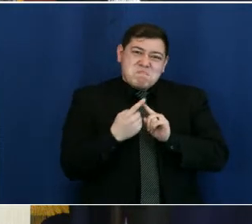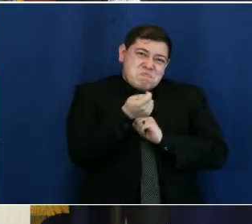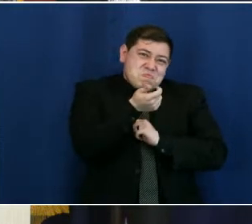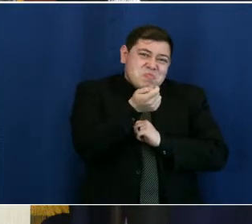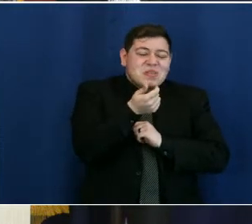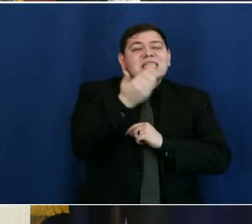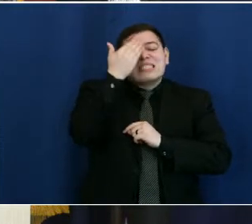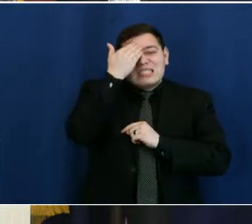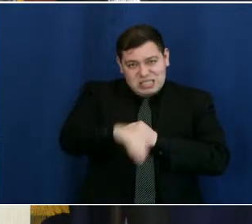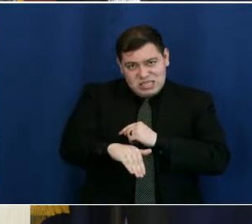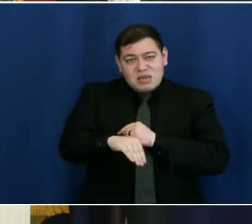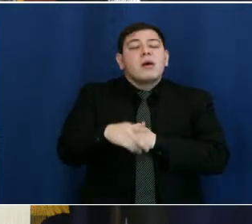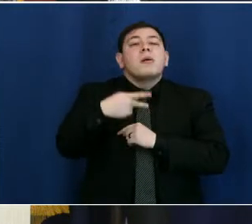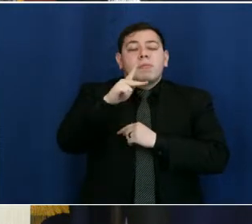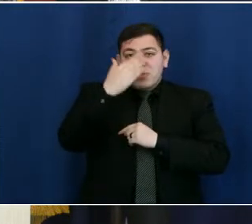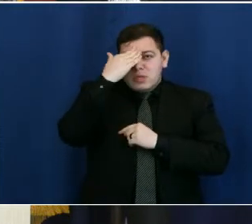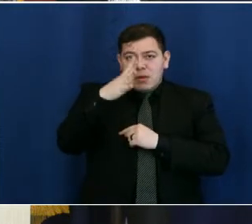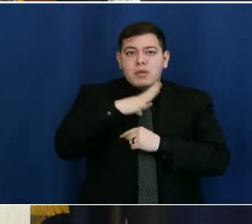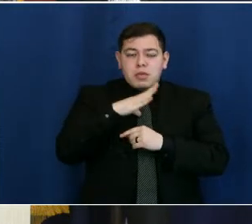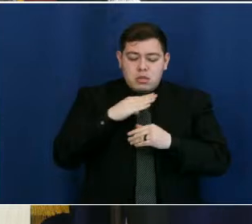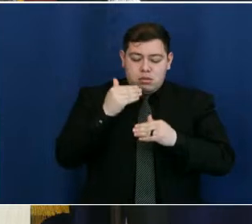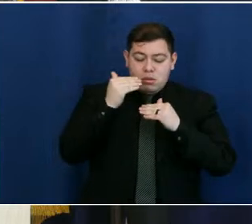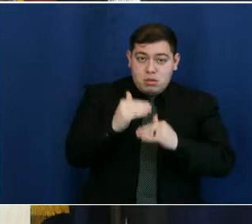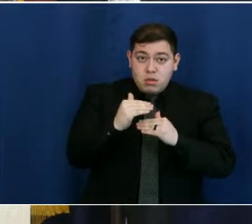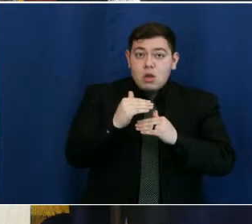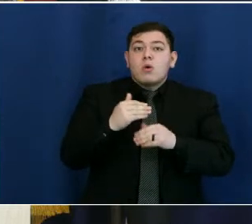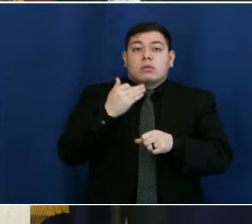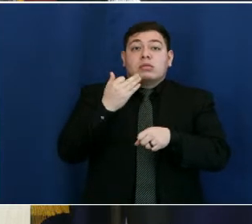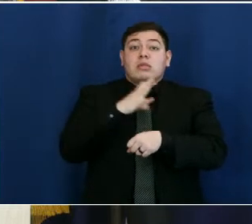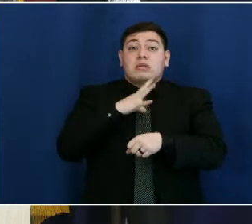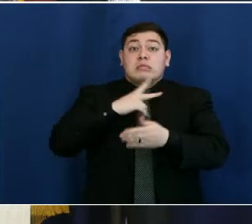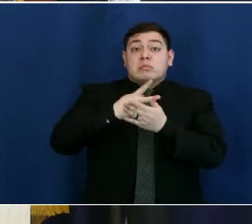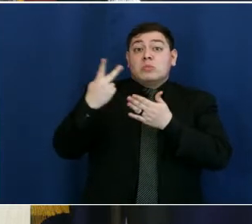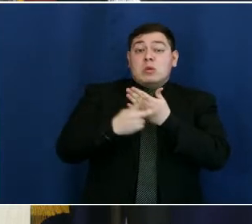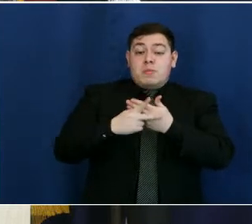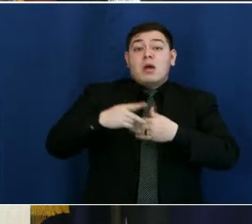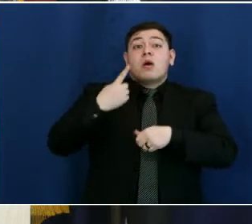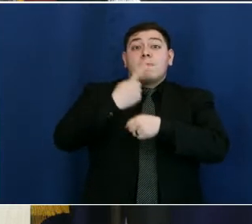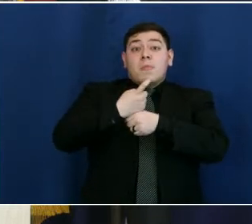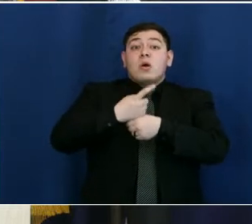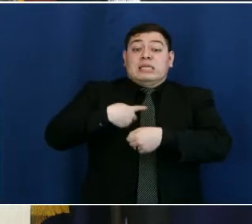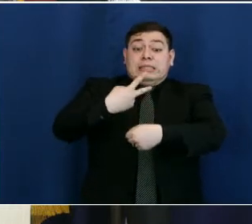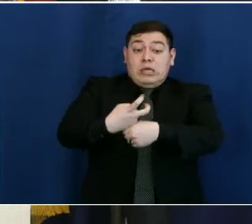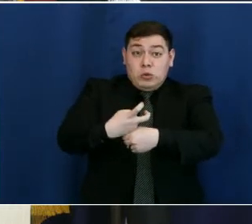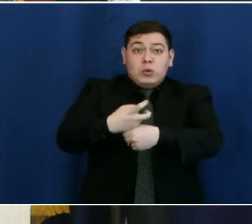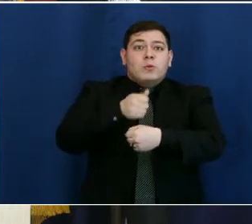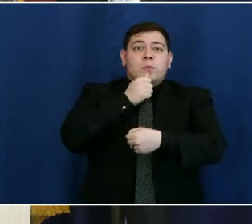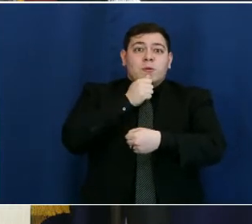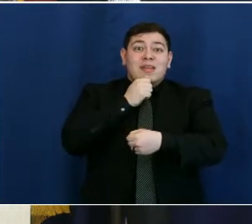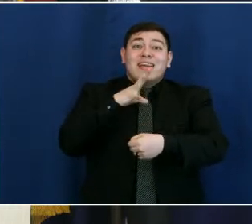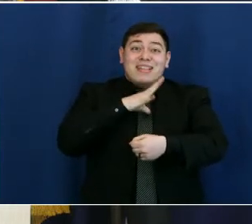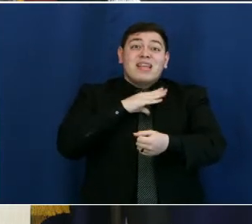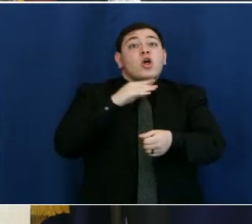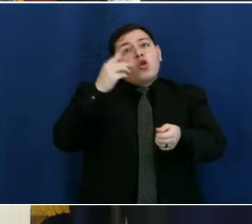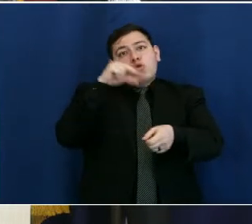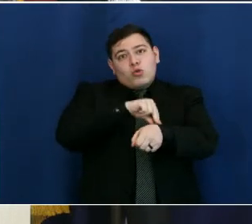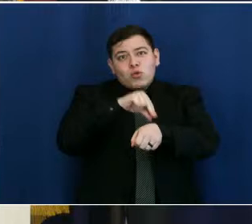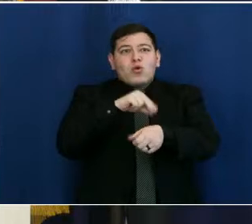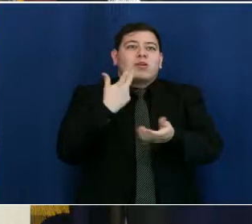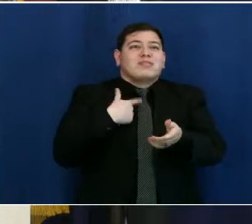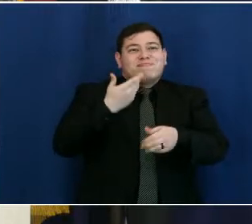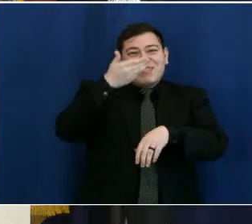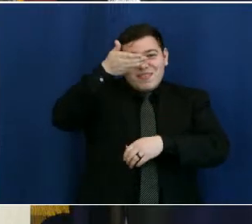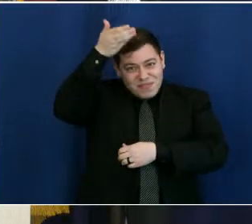dentro de la fase 1A y 1B, incluyendo a nuestros trabajadores de salud. Definitivamente tenemos mucho trabajo que